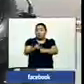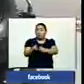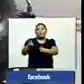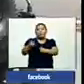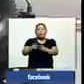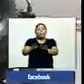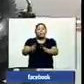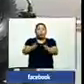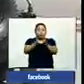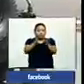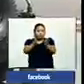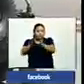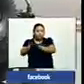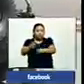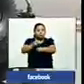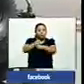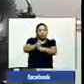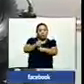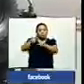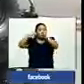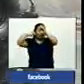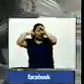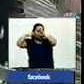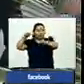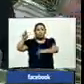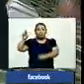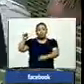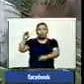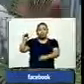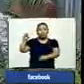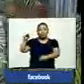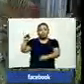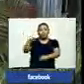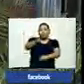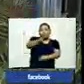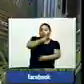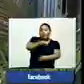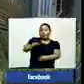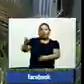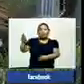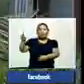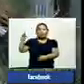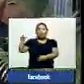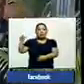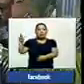el plan de seguridad. Con imágenes de Roberto Martínez, Raúl Hernández, Noticiero Hechos.